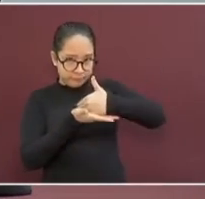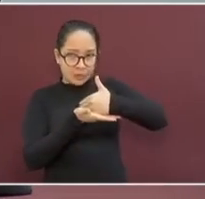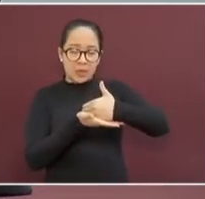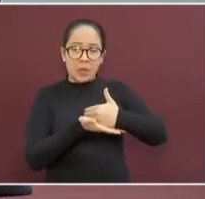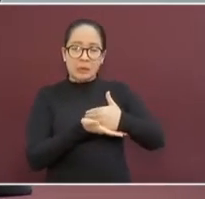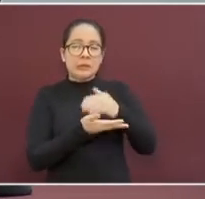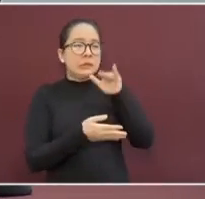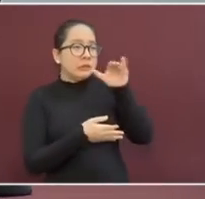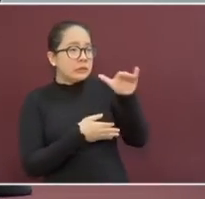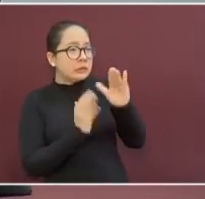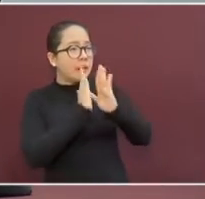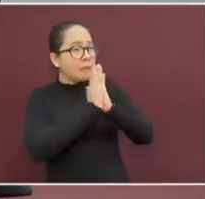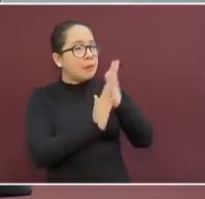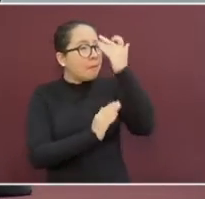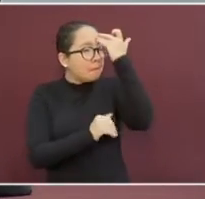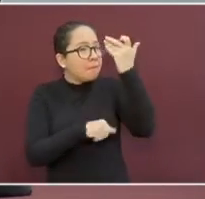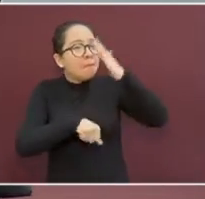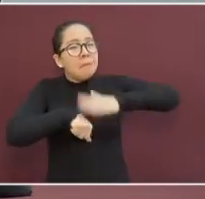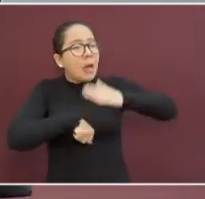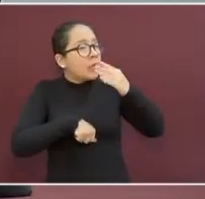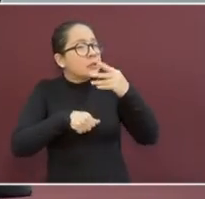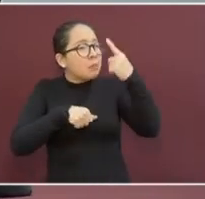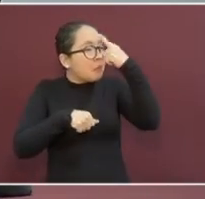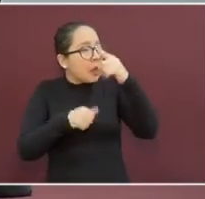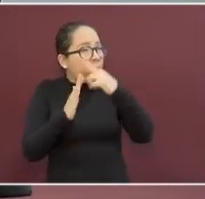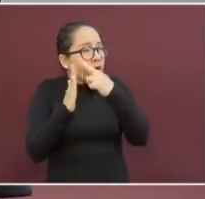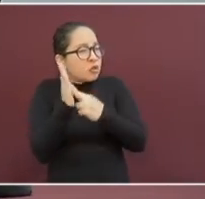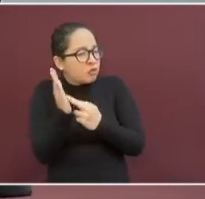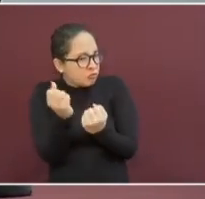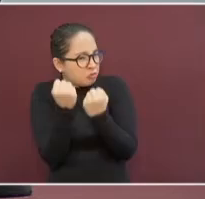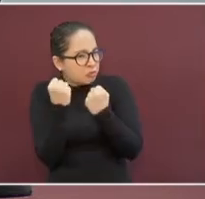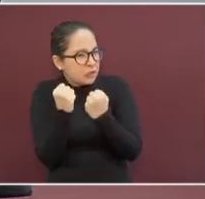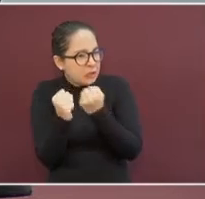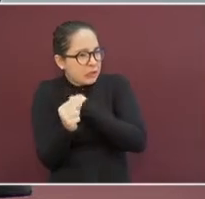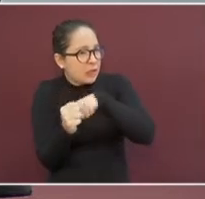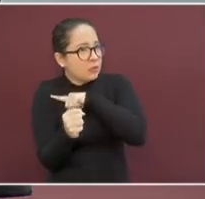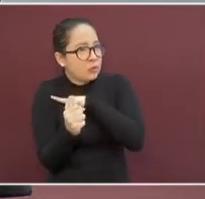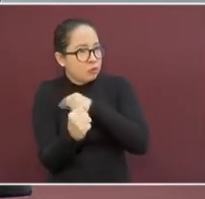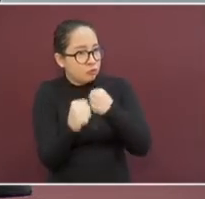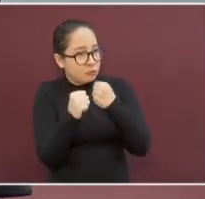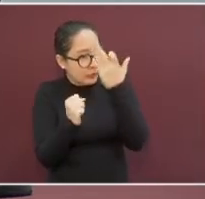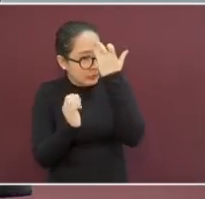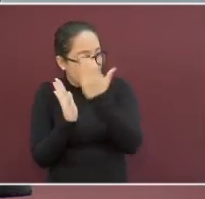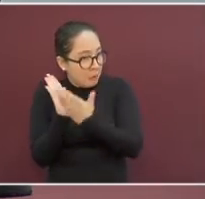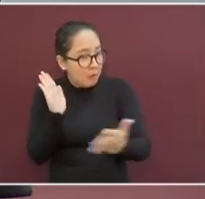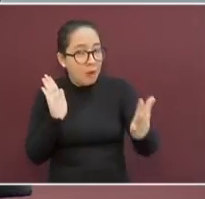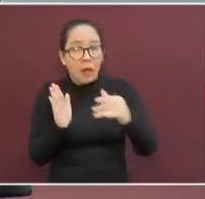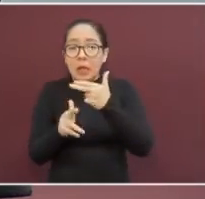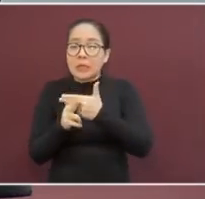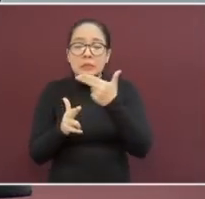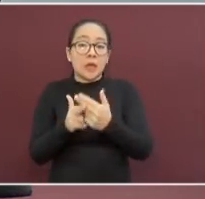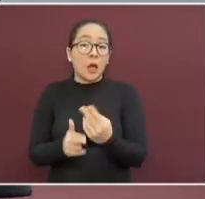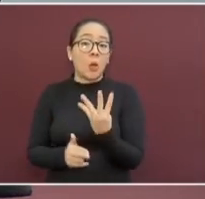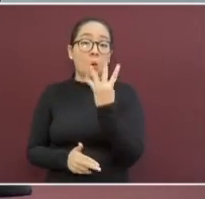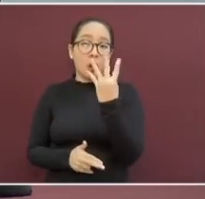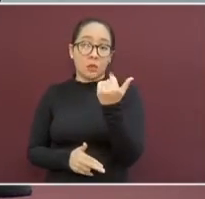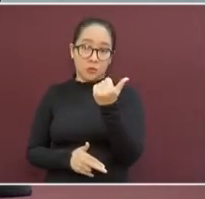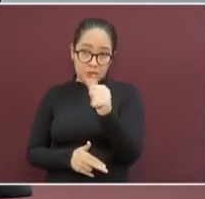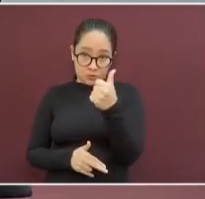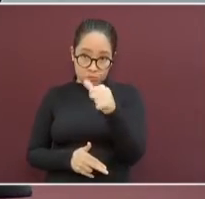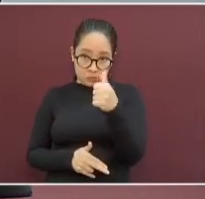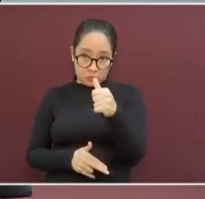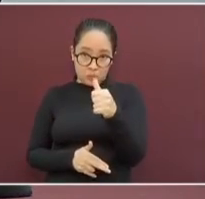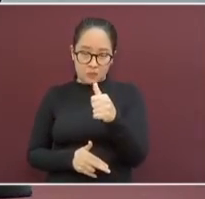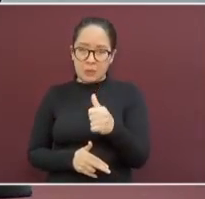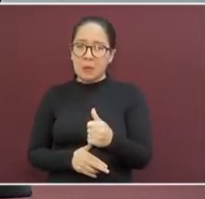más tiempo de las medidas restrictivas ahora se van hasta el día 4 de agosto miren